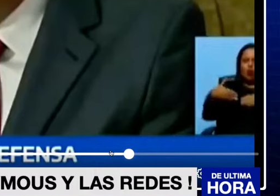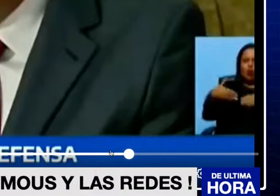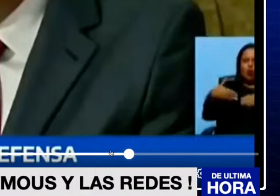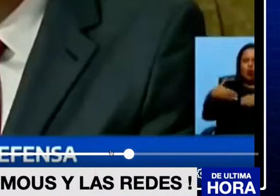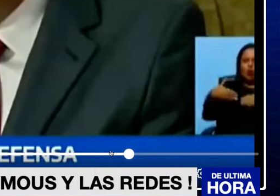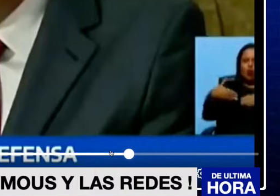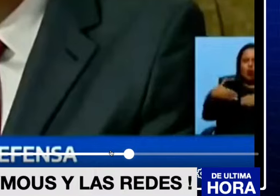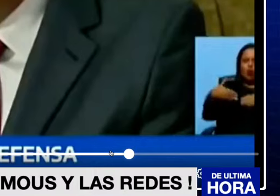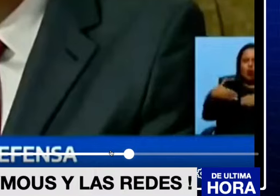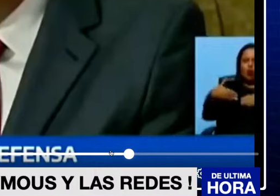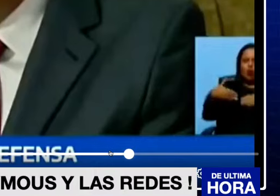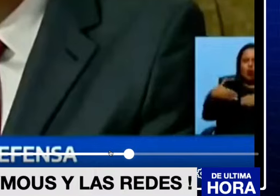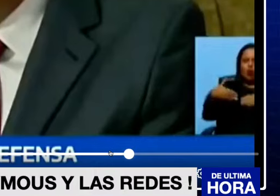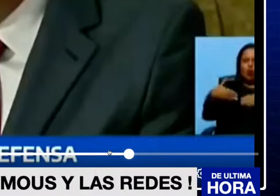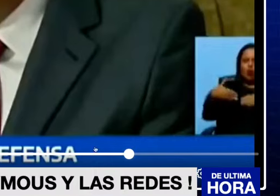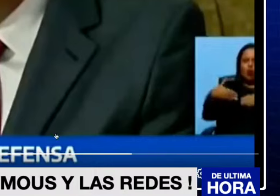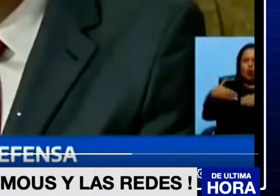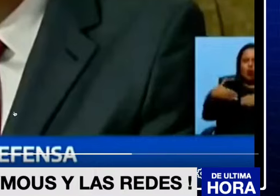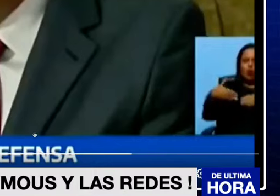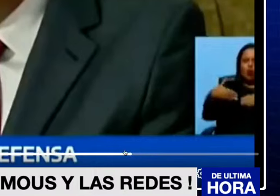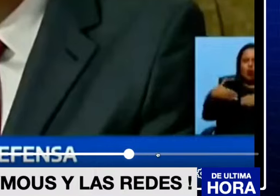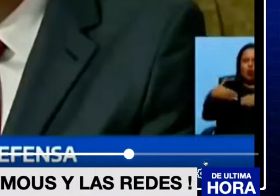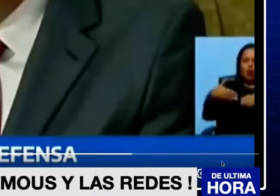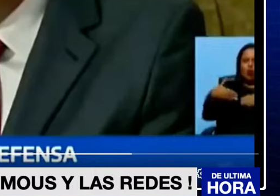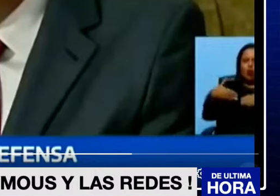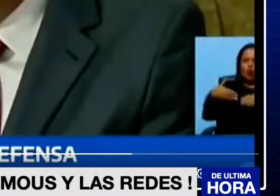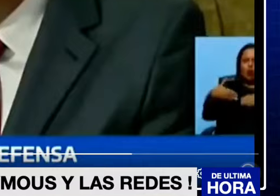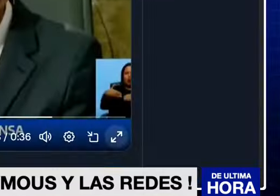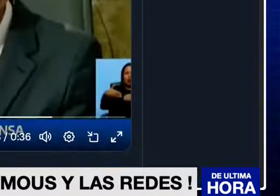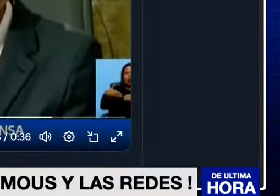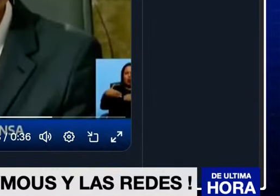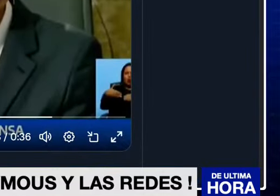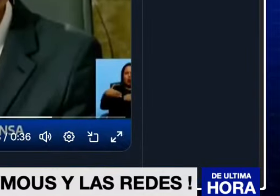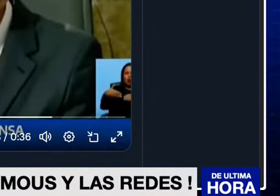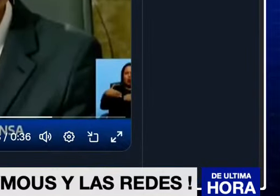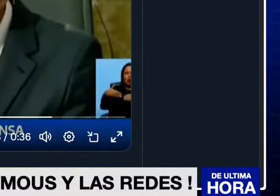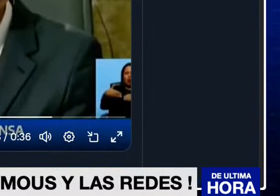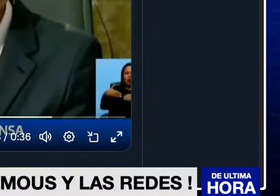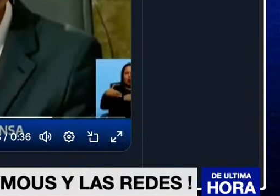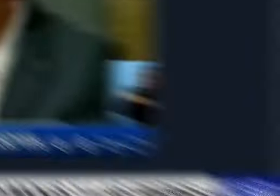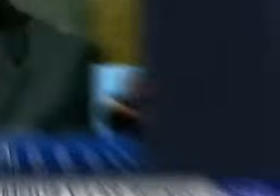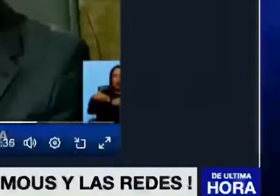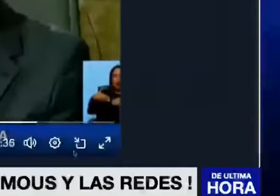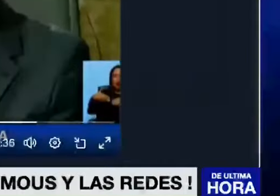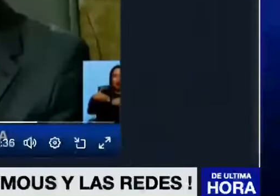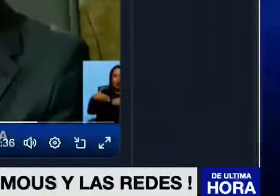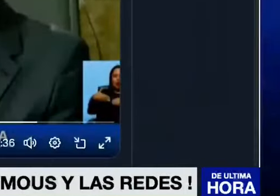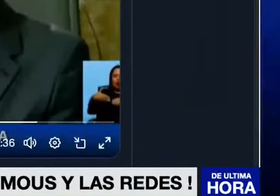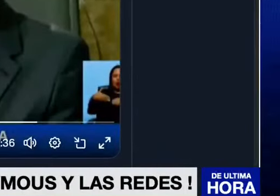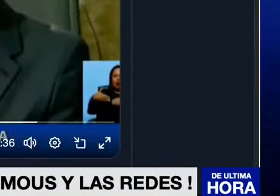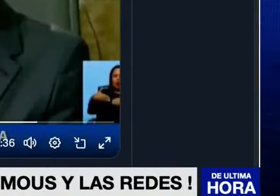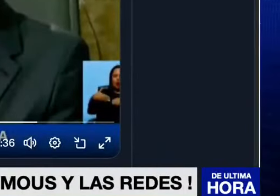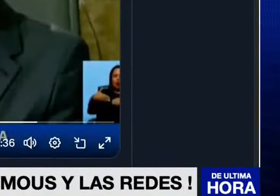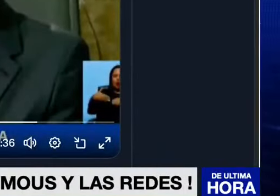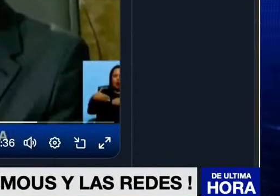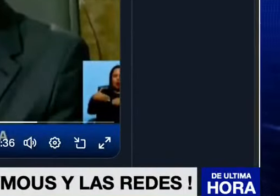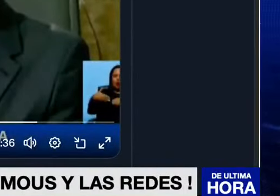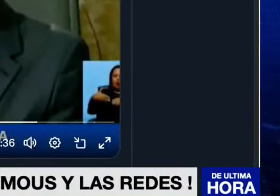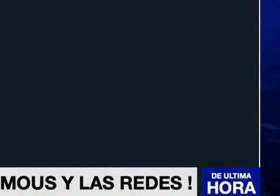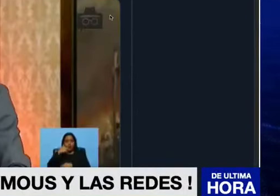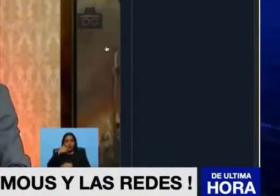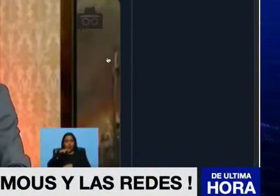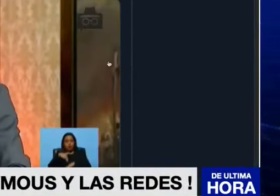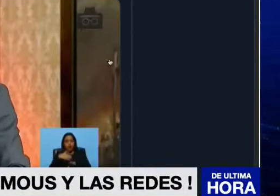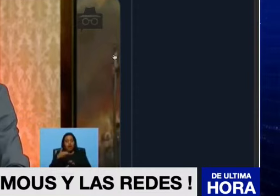lo vamos a hacer lo antes posible le dice vamos a ver por acá de qué se trata Entonces qué es lo que estaba mencionando acá eh esta